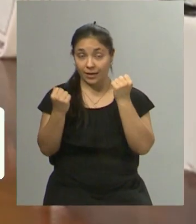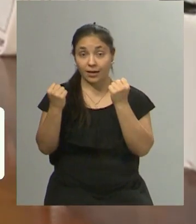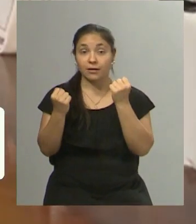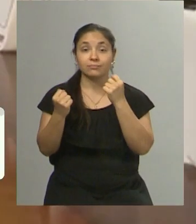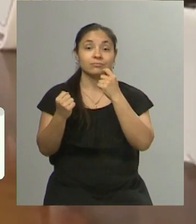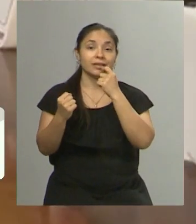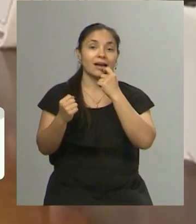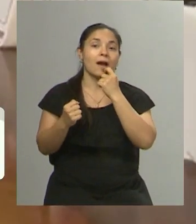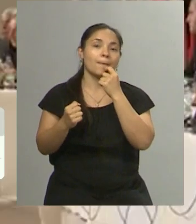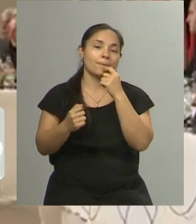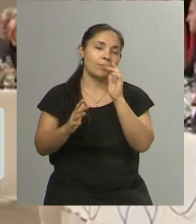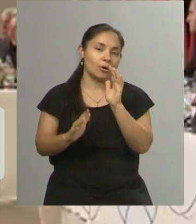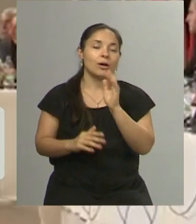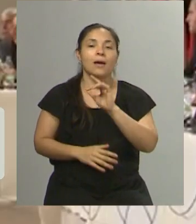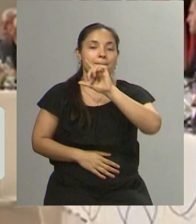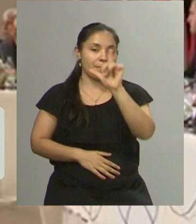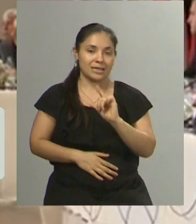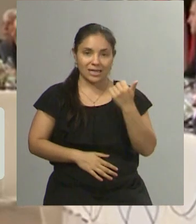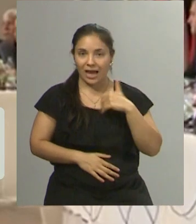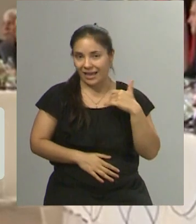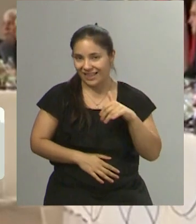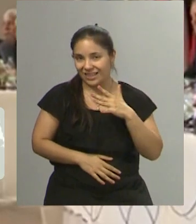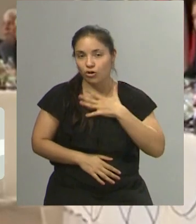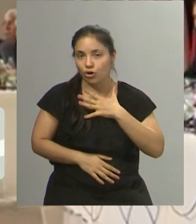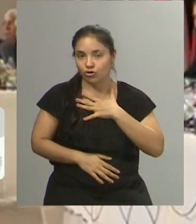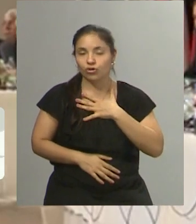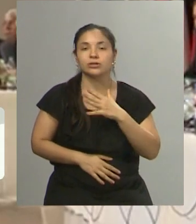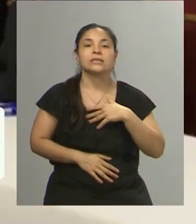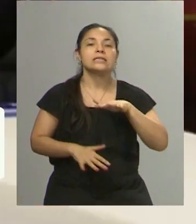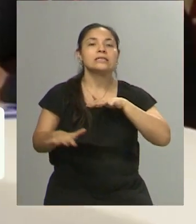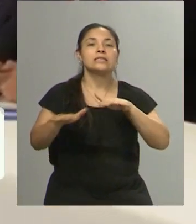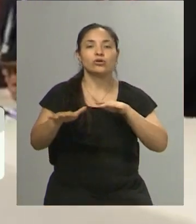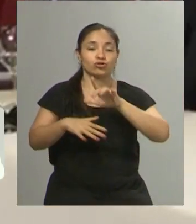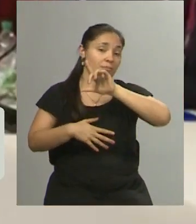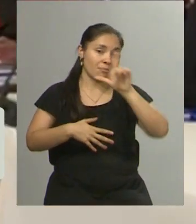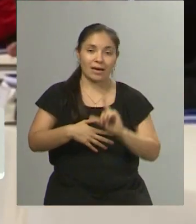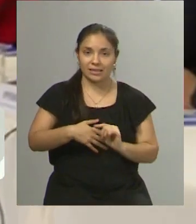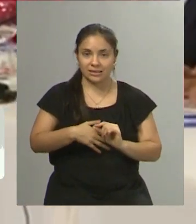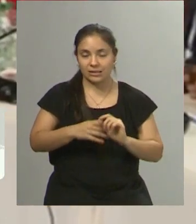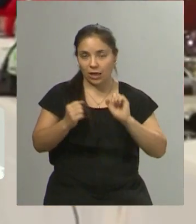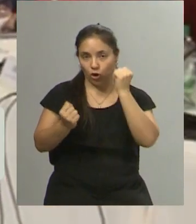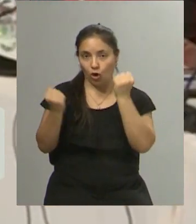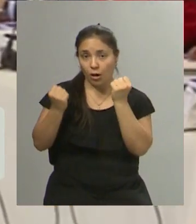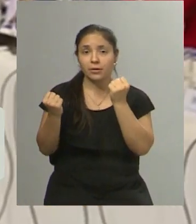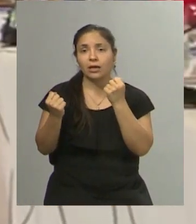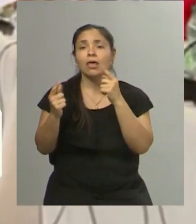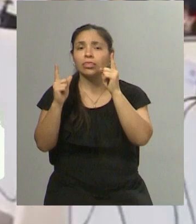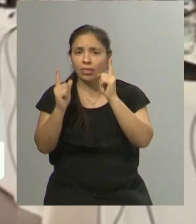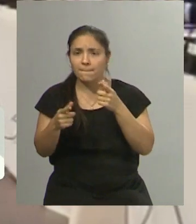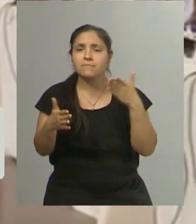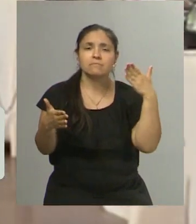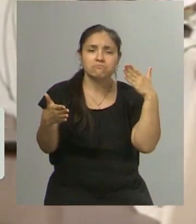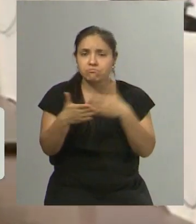atraviesa, por ejemplo, nosotros hablamos como argentinos, de la situación que atraviesa el país, si no influye también y si no genera